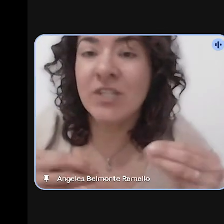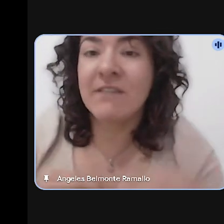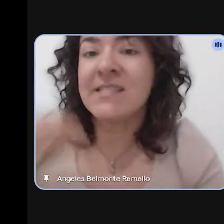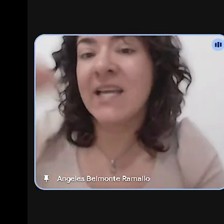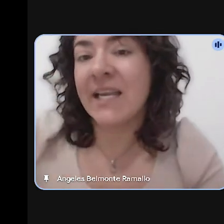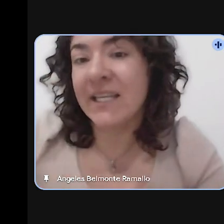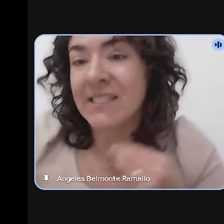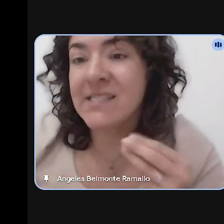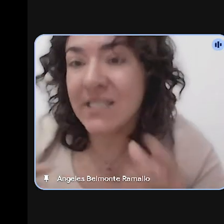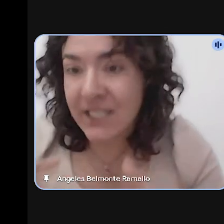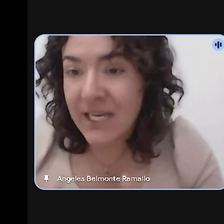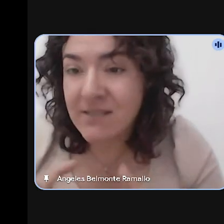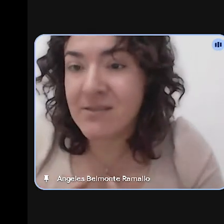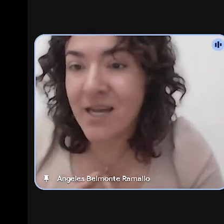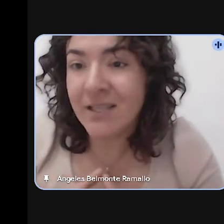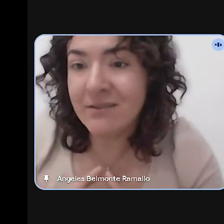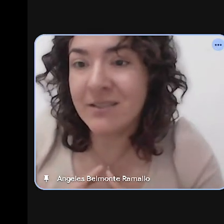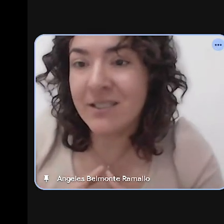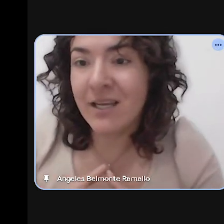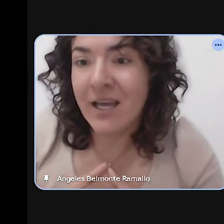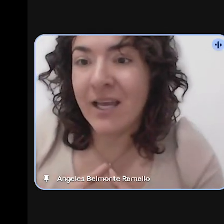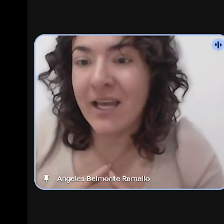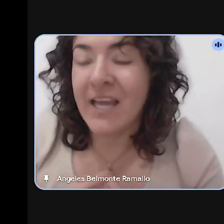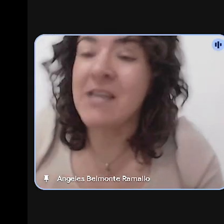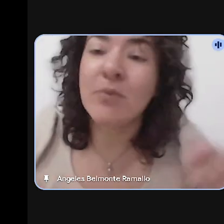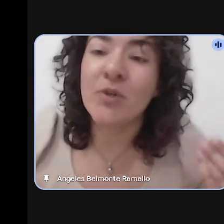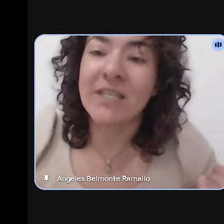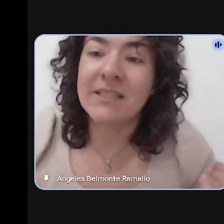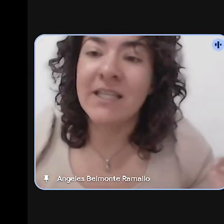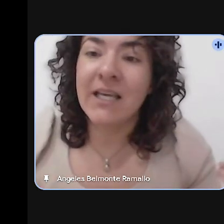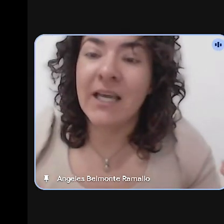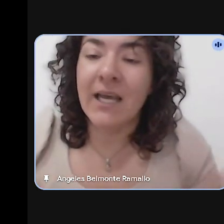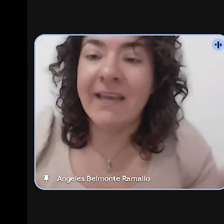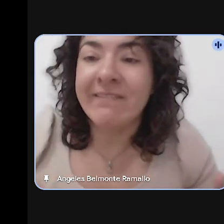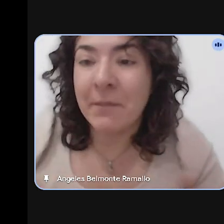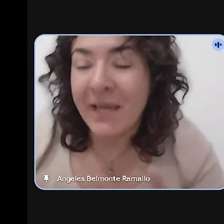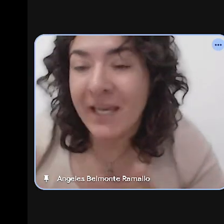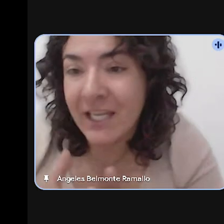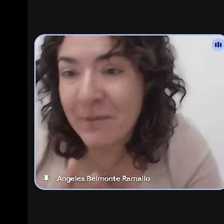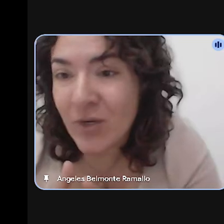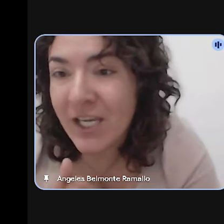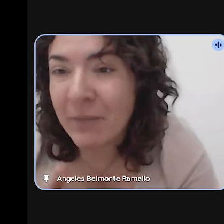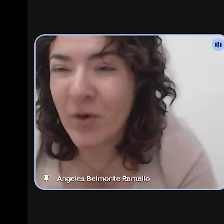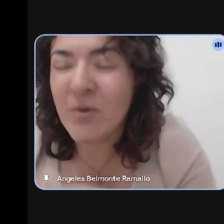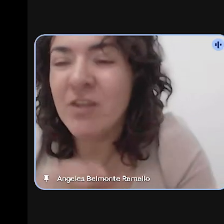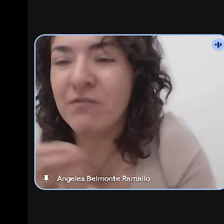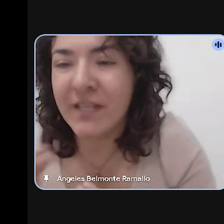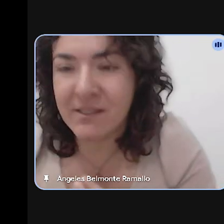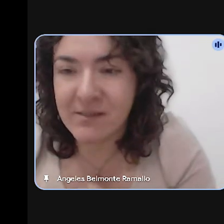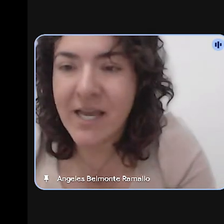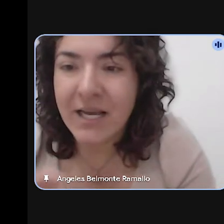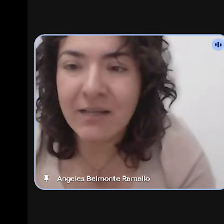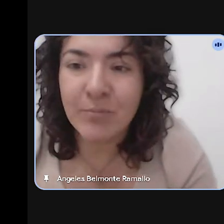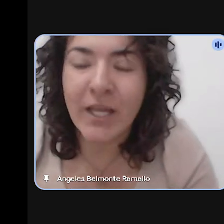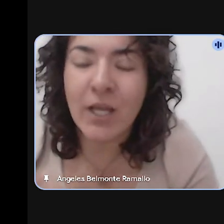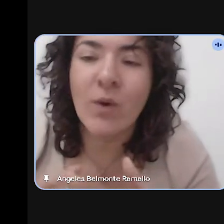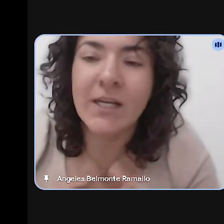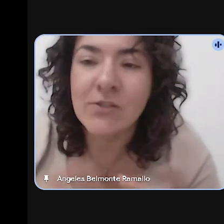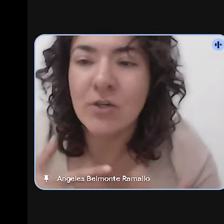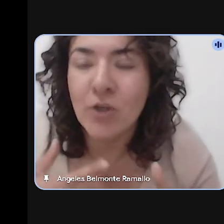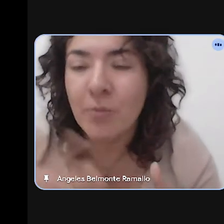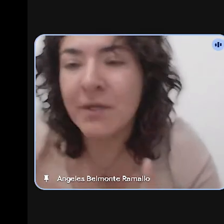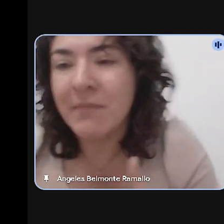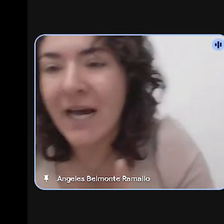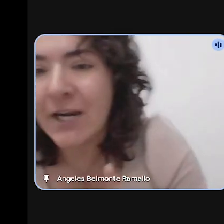que muchas veces en esta enseñanza es importante que entremezclemos y que podamos diferenciar por ahí